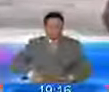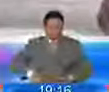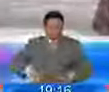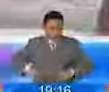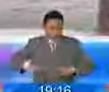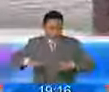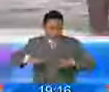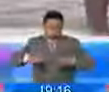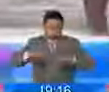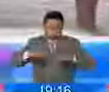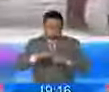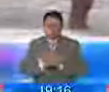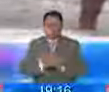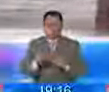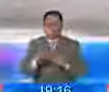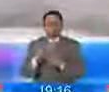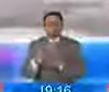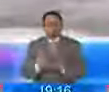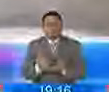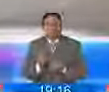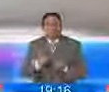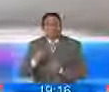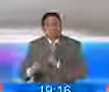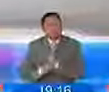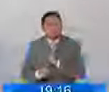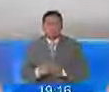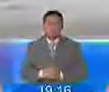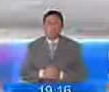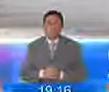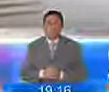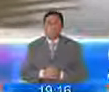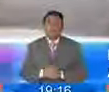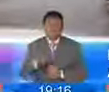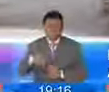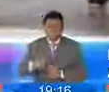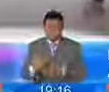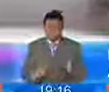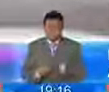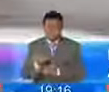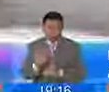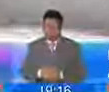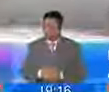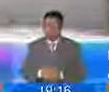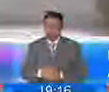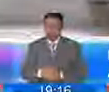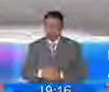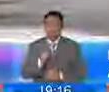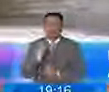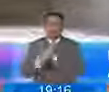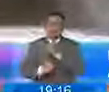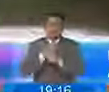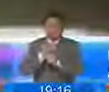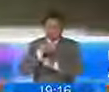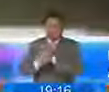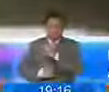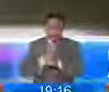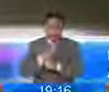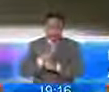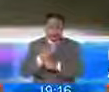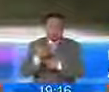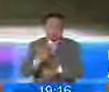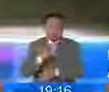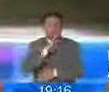una ayuda aquí, que nos apoyen. Dicen que esto ya no es nuevo en el sector, pues cada año, con la llegada del invierno, se repite